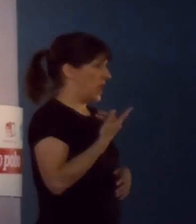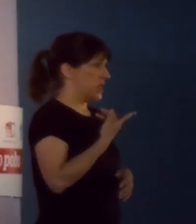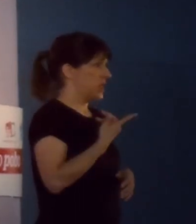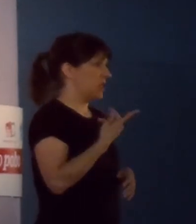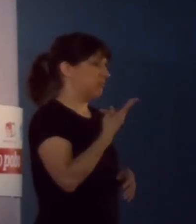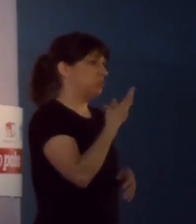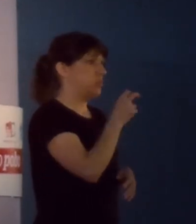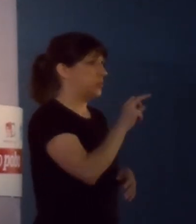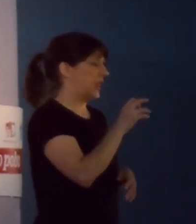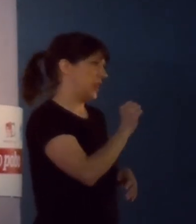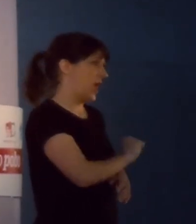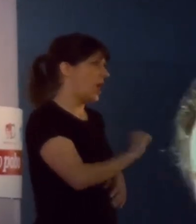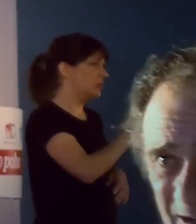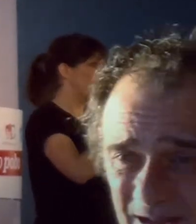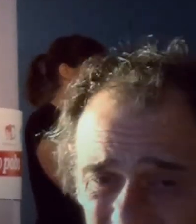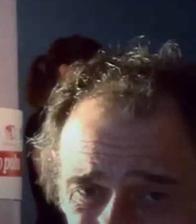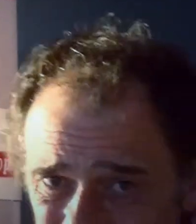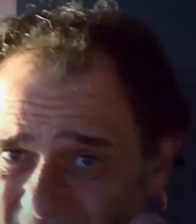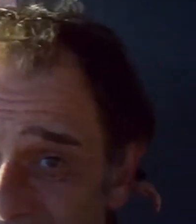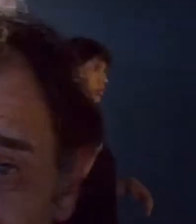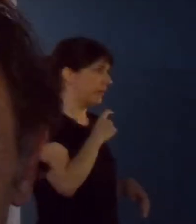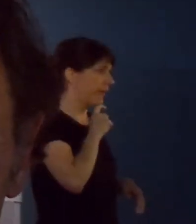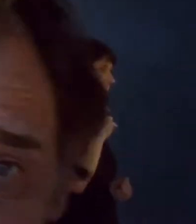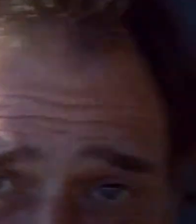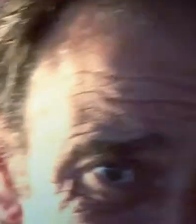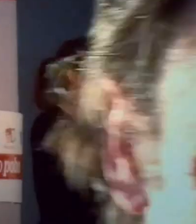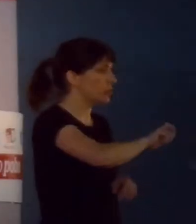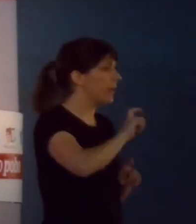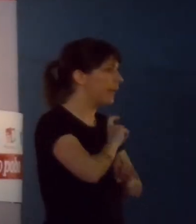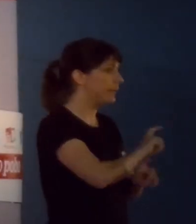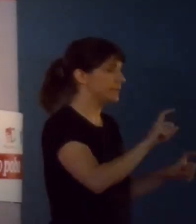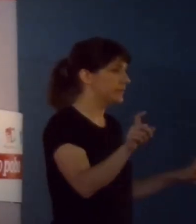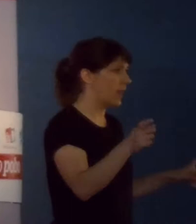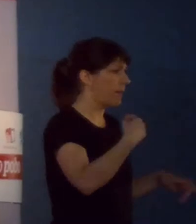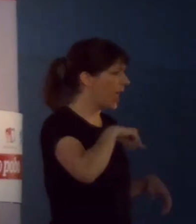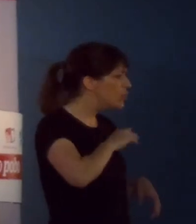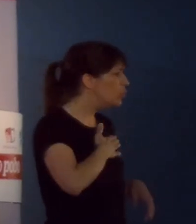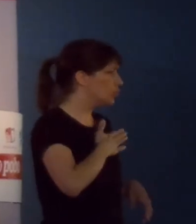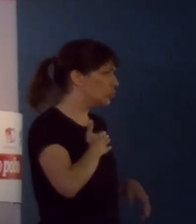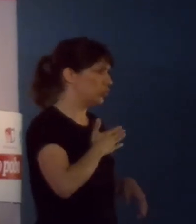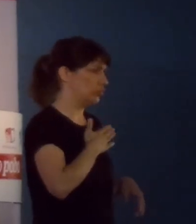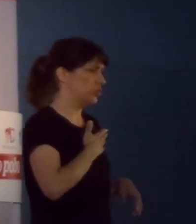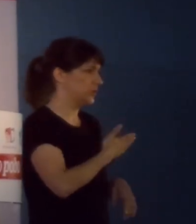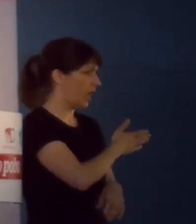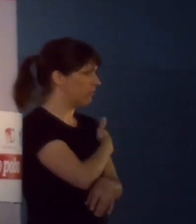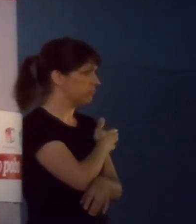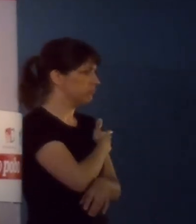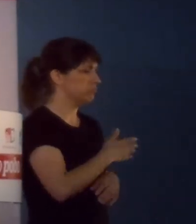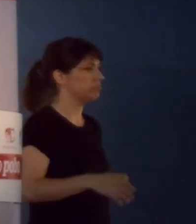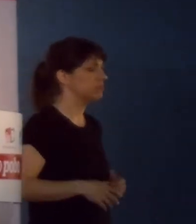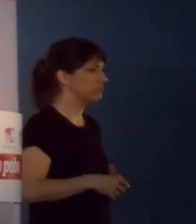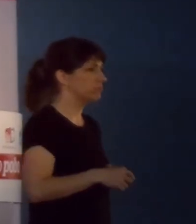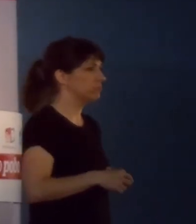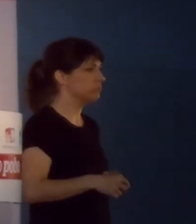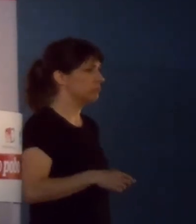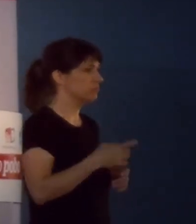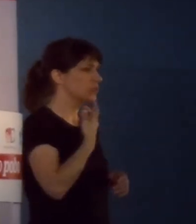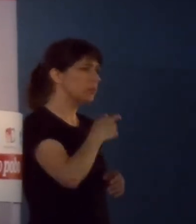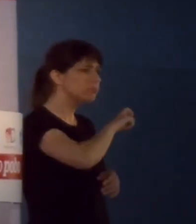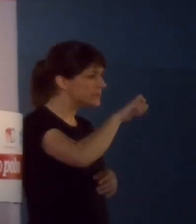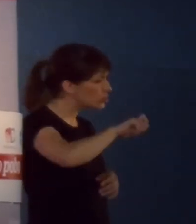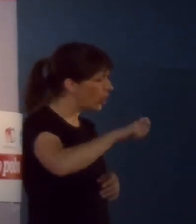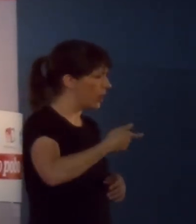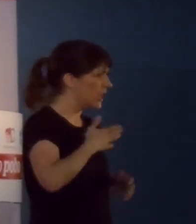eu teimaba en decirle a xente, a nosa xente, a xente que coma nos, a xente do común, a cidadanía